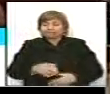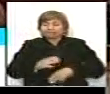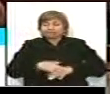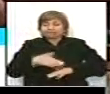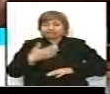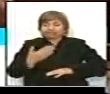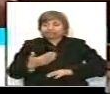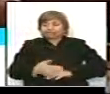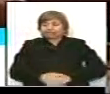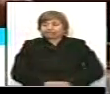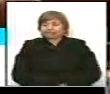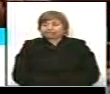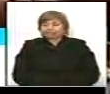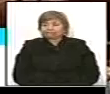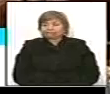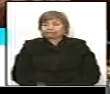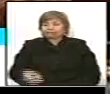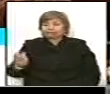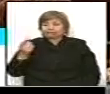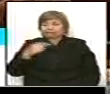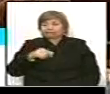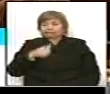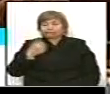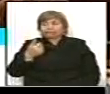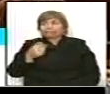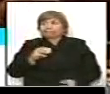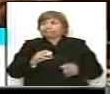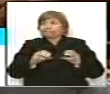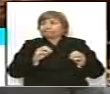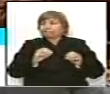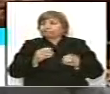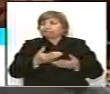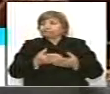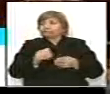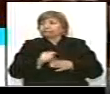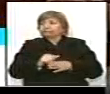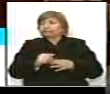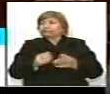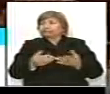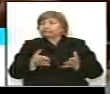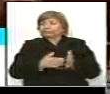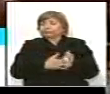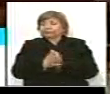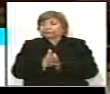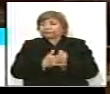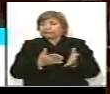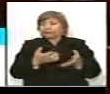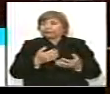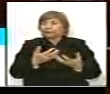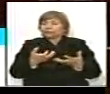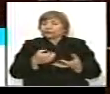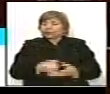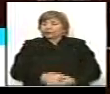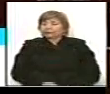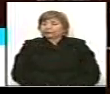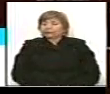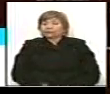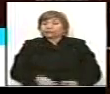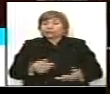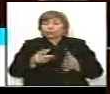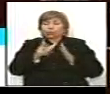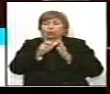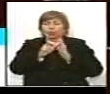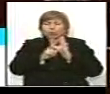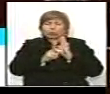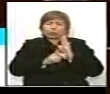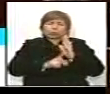Después vienen otro tipo de ejercicios, deseos. Ya hay una lista